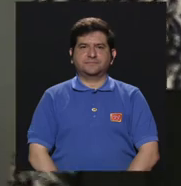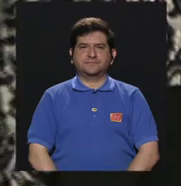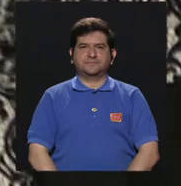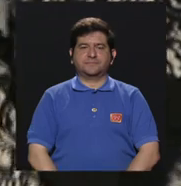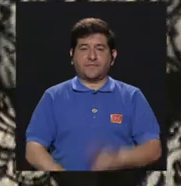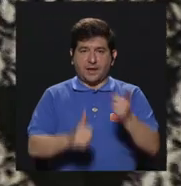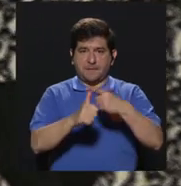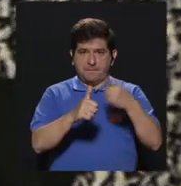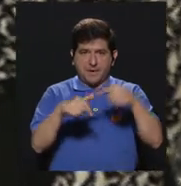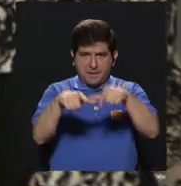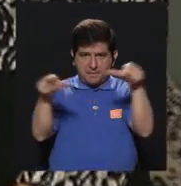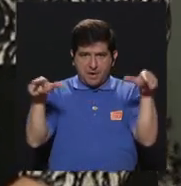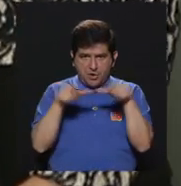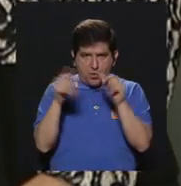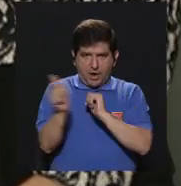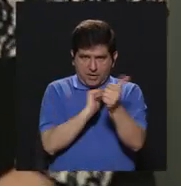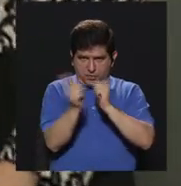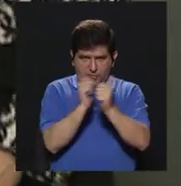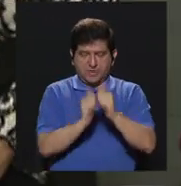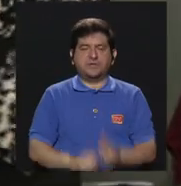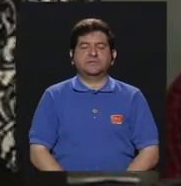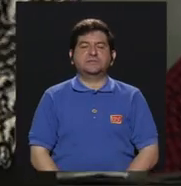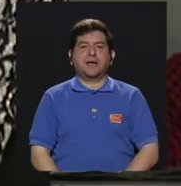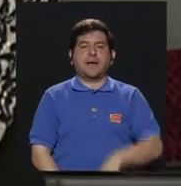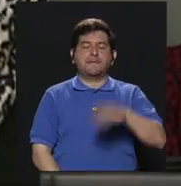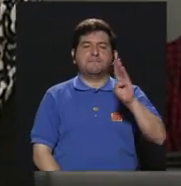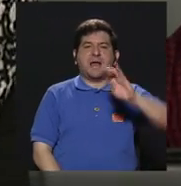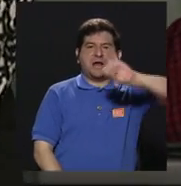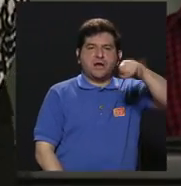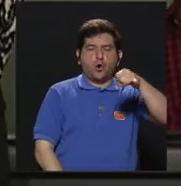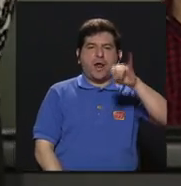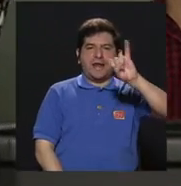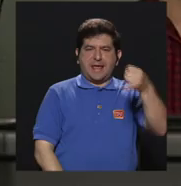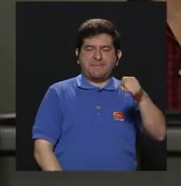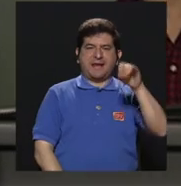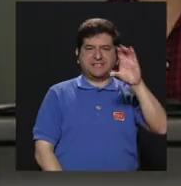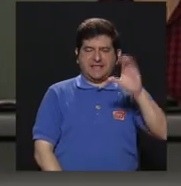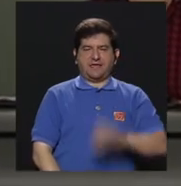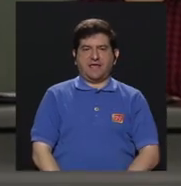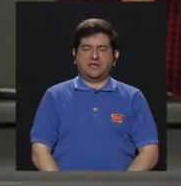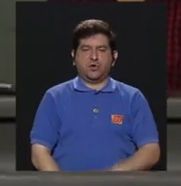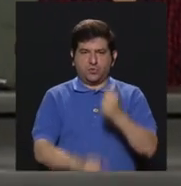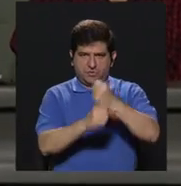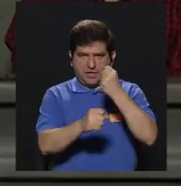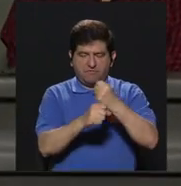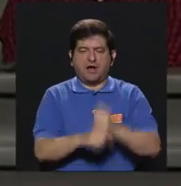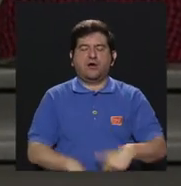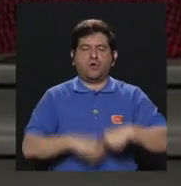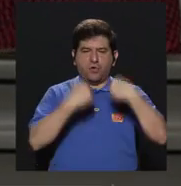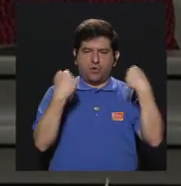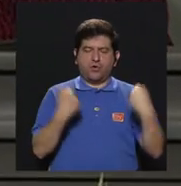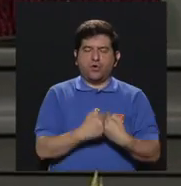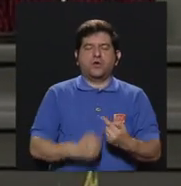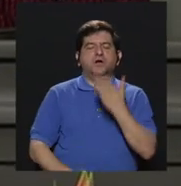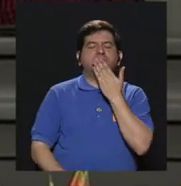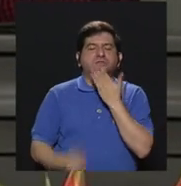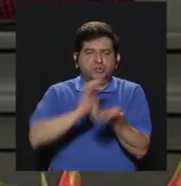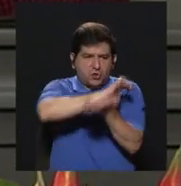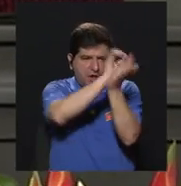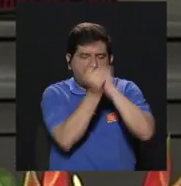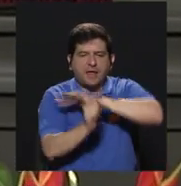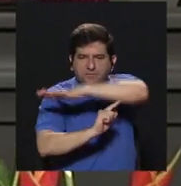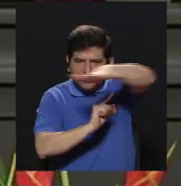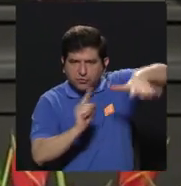El primer lugar de este concurso lo obtuvo Bernie Joel Jiménez Cedeño, con su obra El corazón indígena adaptado en